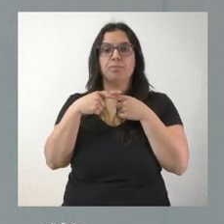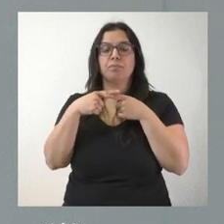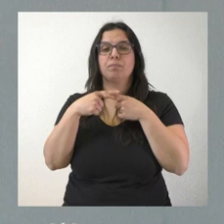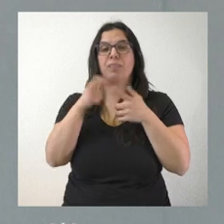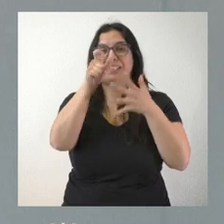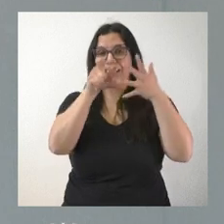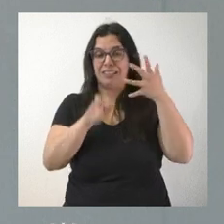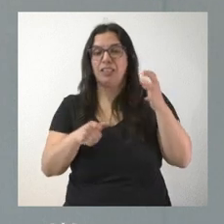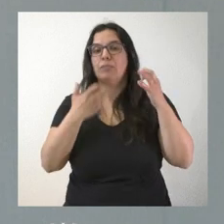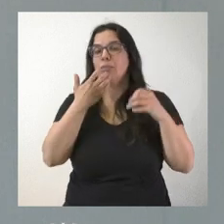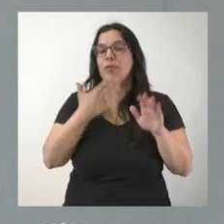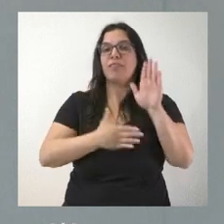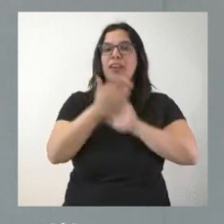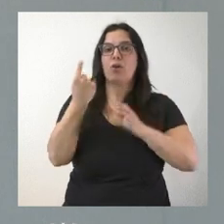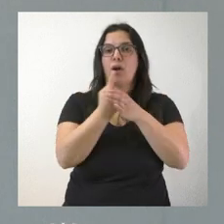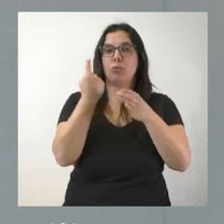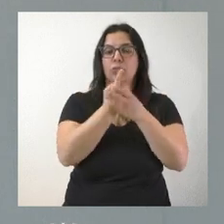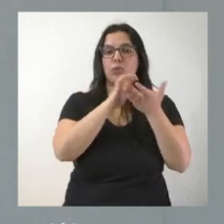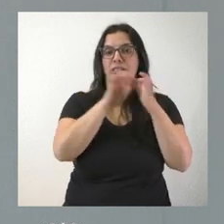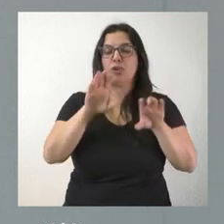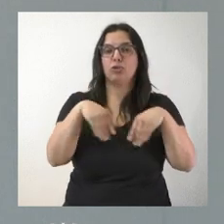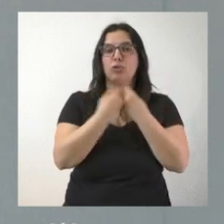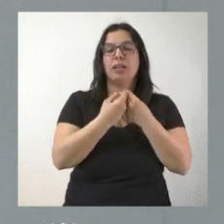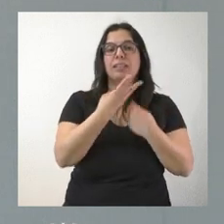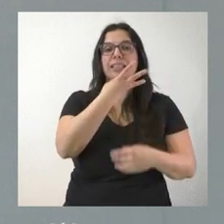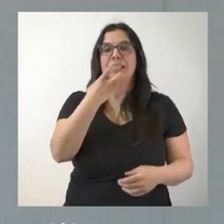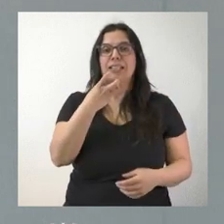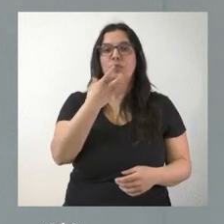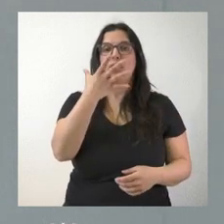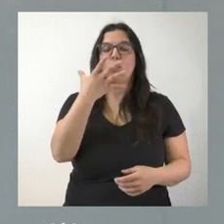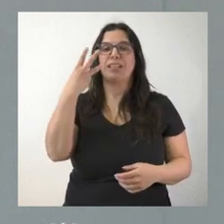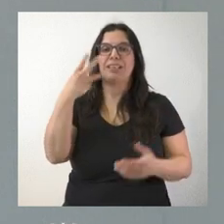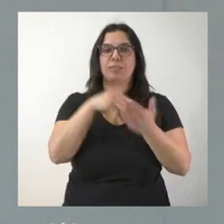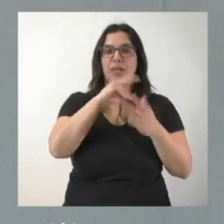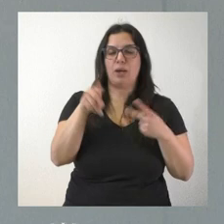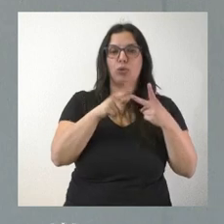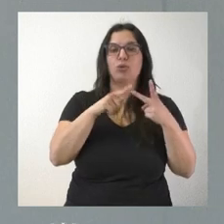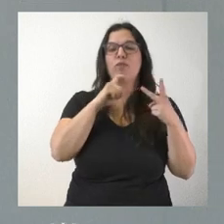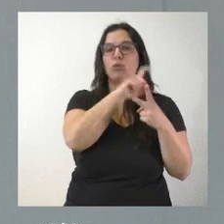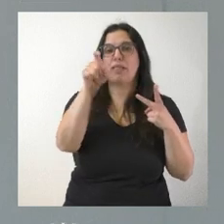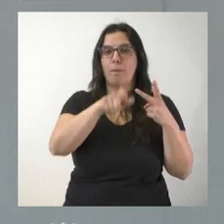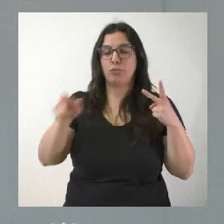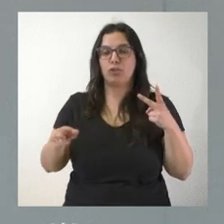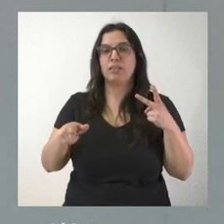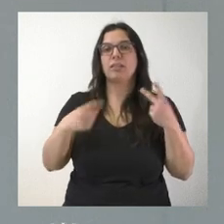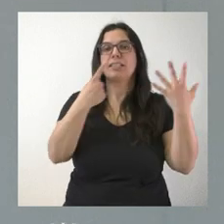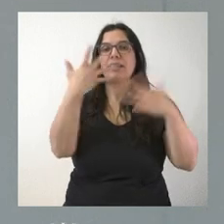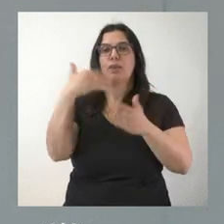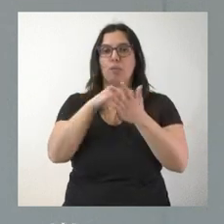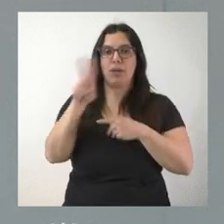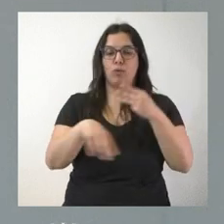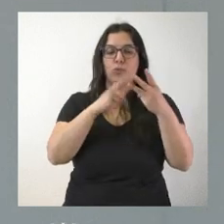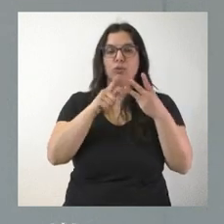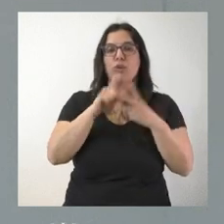referimos a la federación de autismo de Castilla y león por importe de 353.000 euros a la fundación personas por importe de 65.000 euros